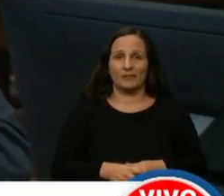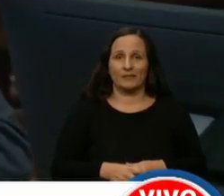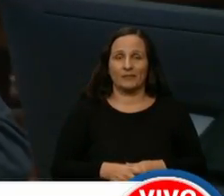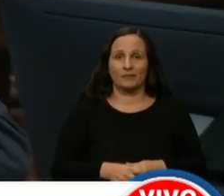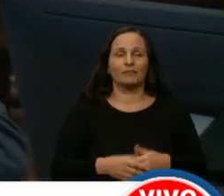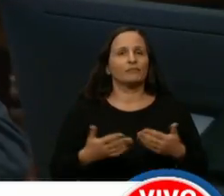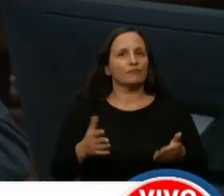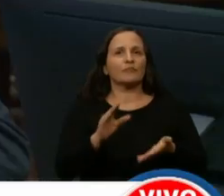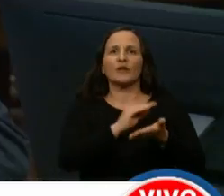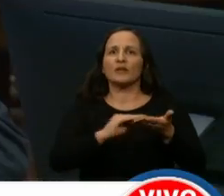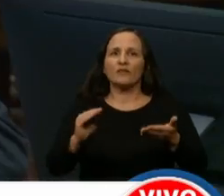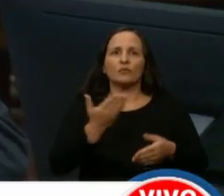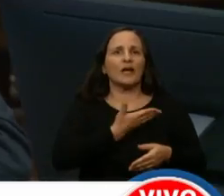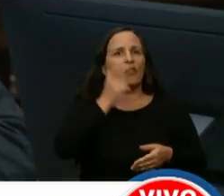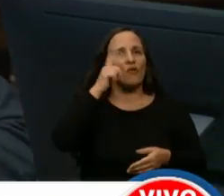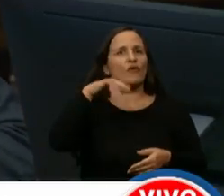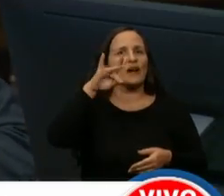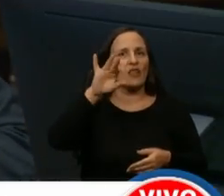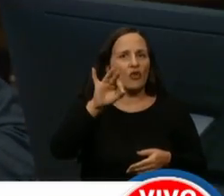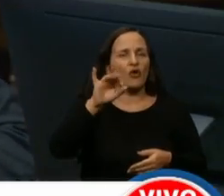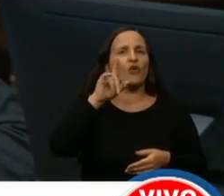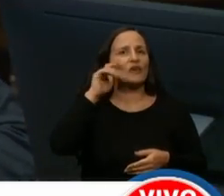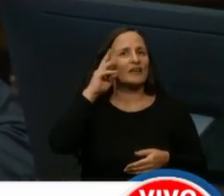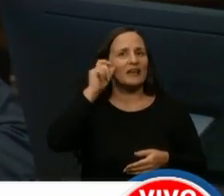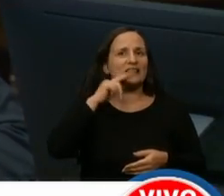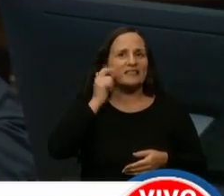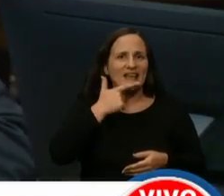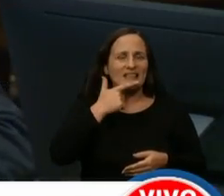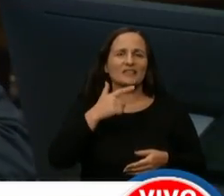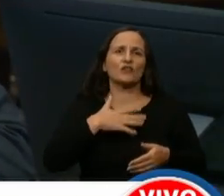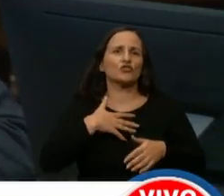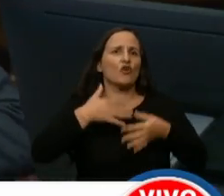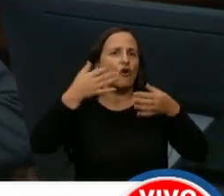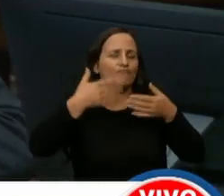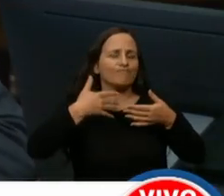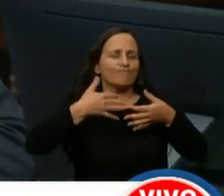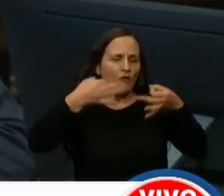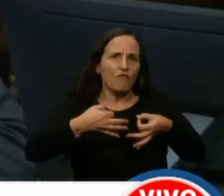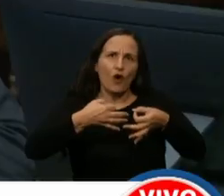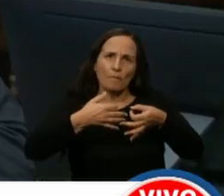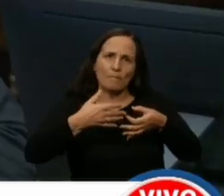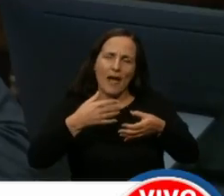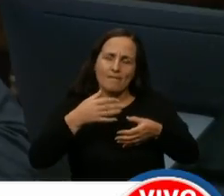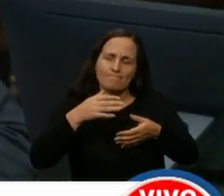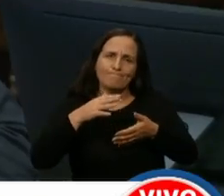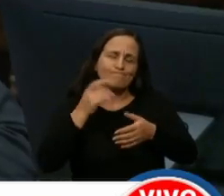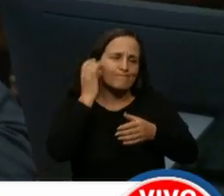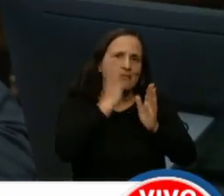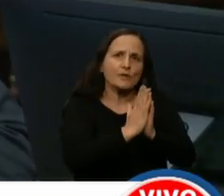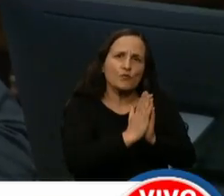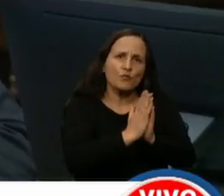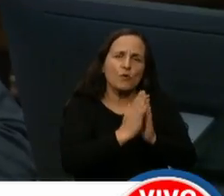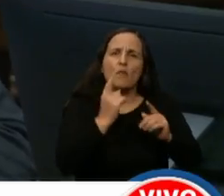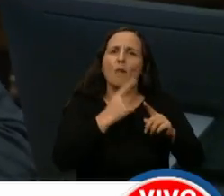señor diputado fernando iglesias deseo expresarle por este medio formal mis más sinceras disculpas por mi proceder